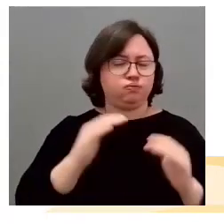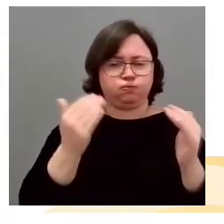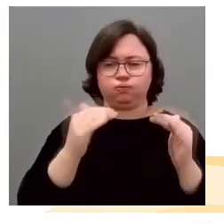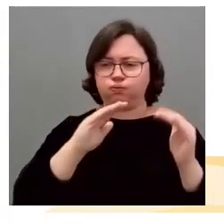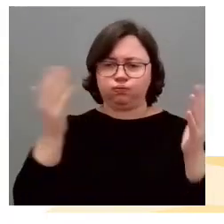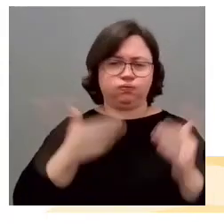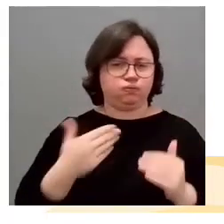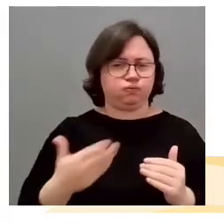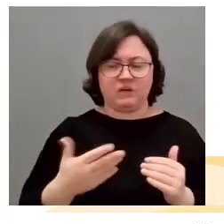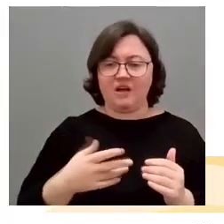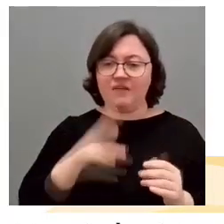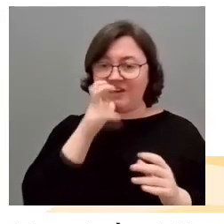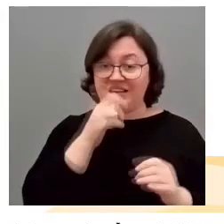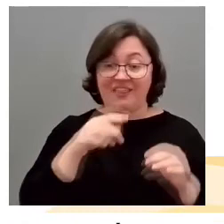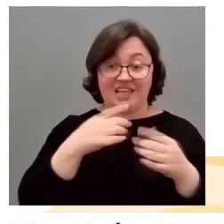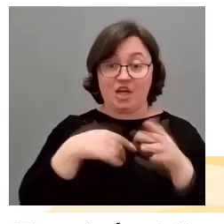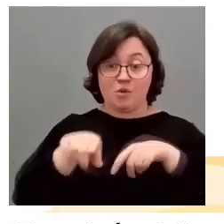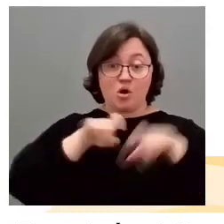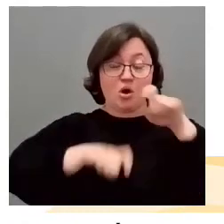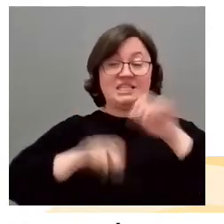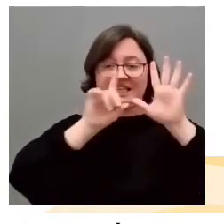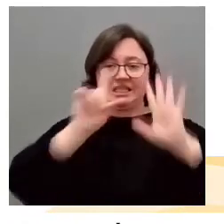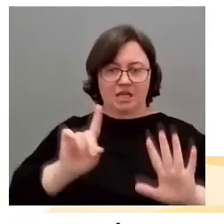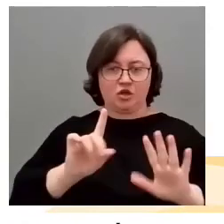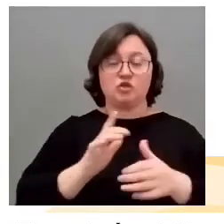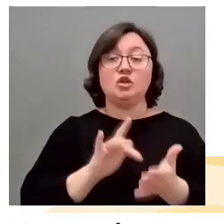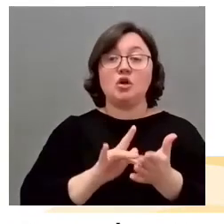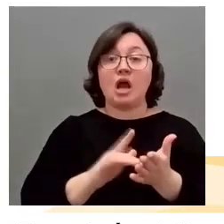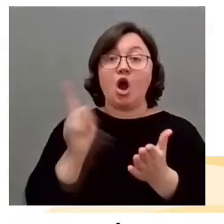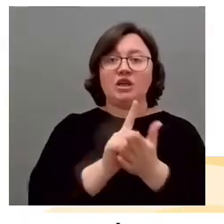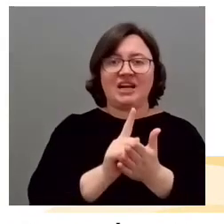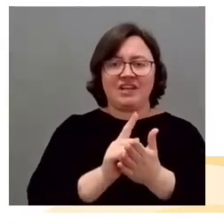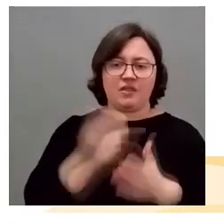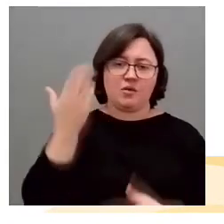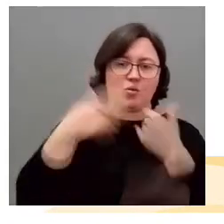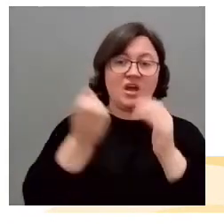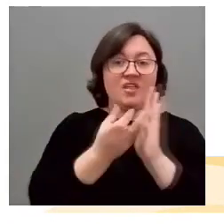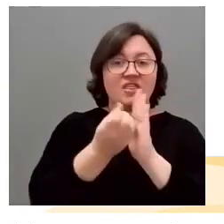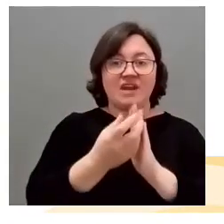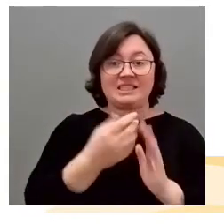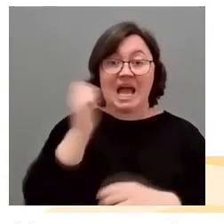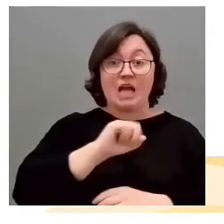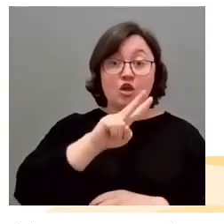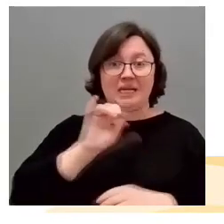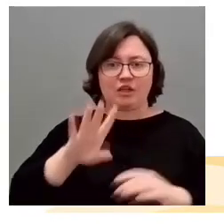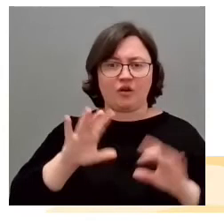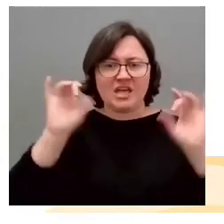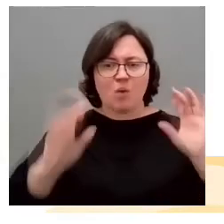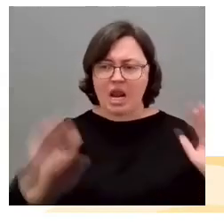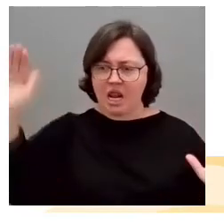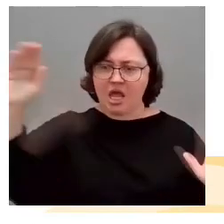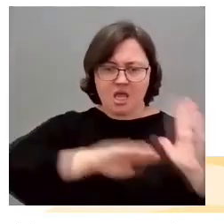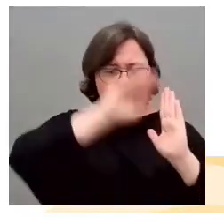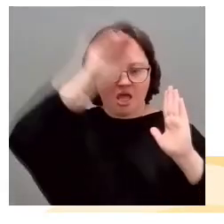6 años en la contratación de personas con discapacidad, hemos vuelto otra vez a cifras del año 2014, ha descendido